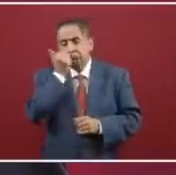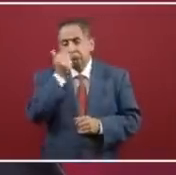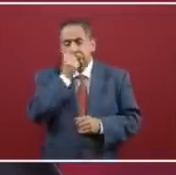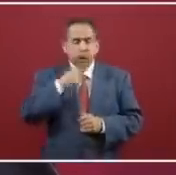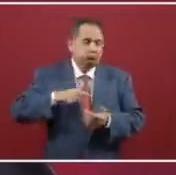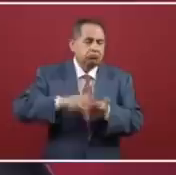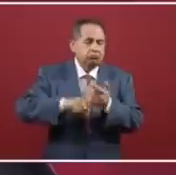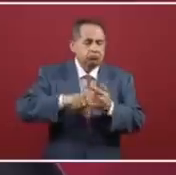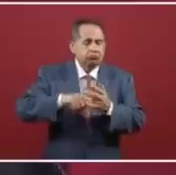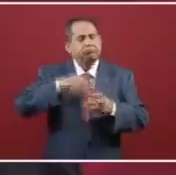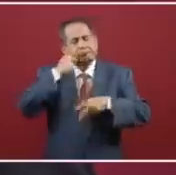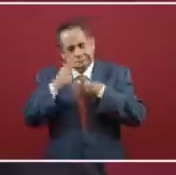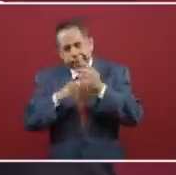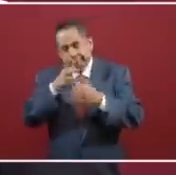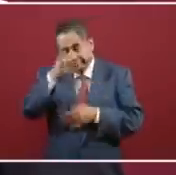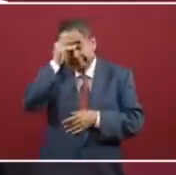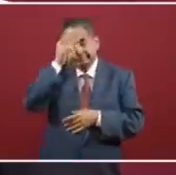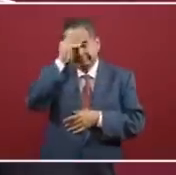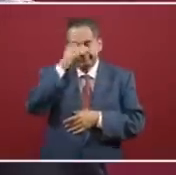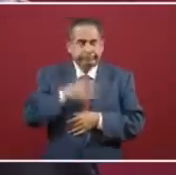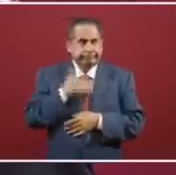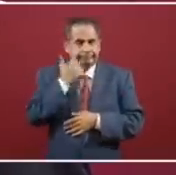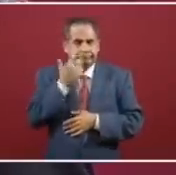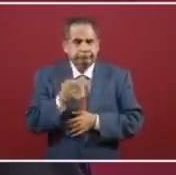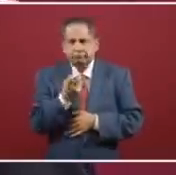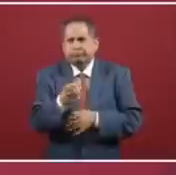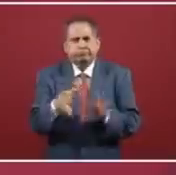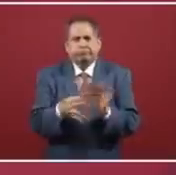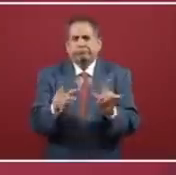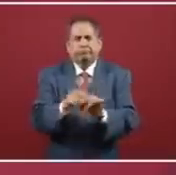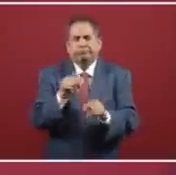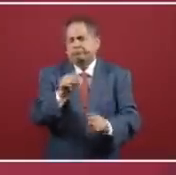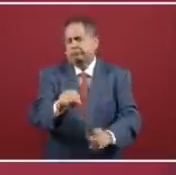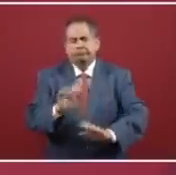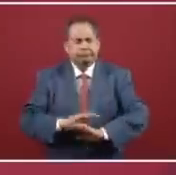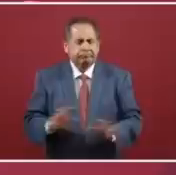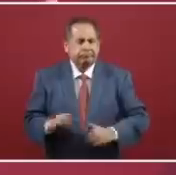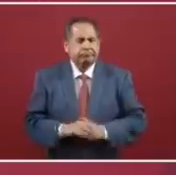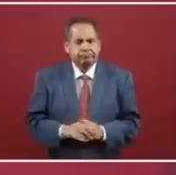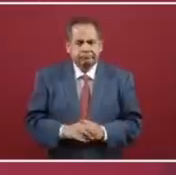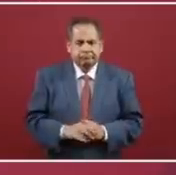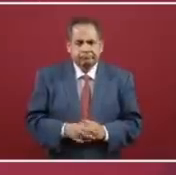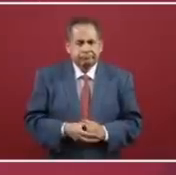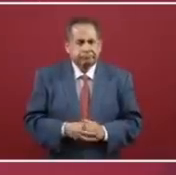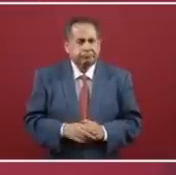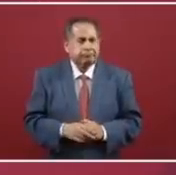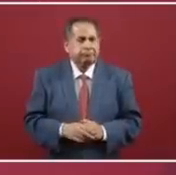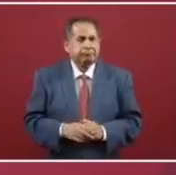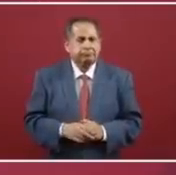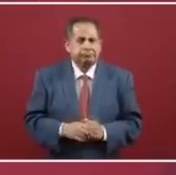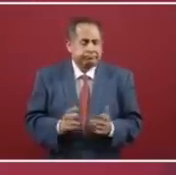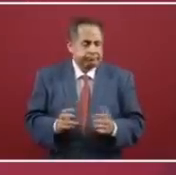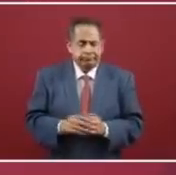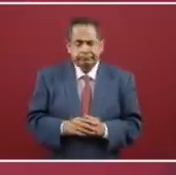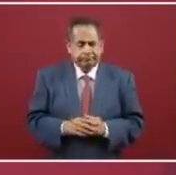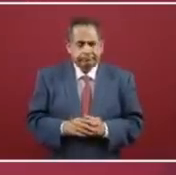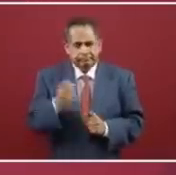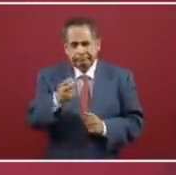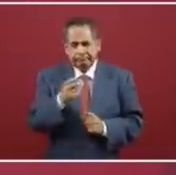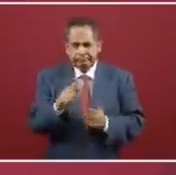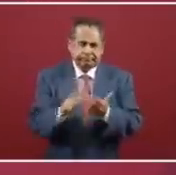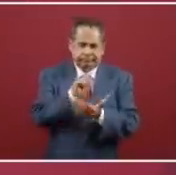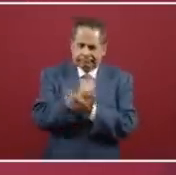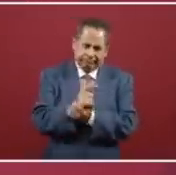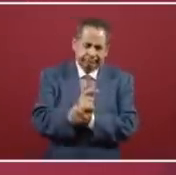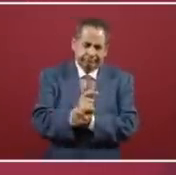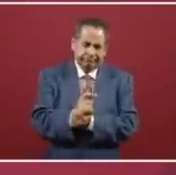con ganas de aprender eso es todo este esa es